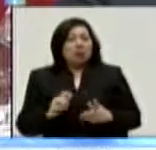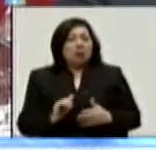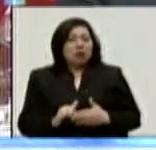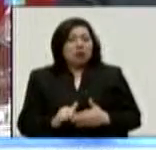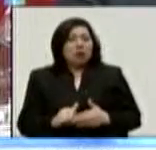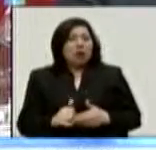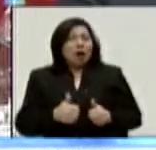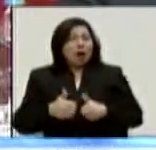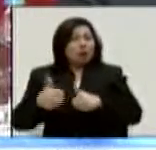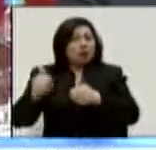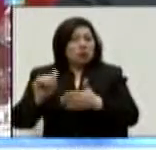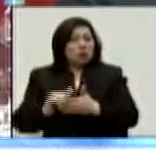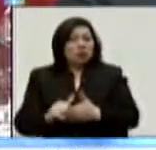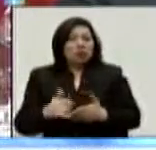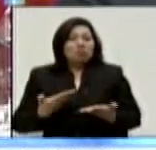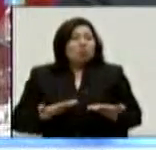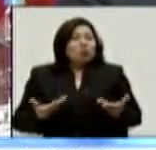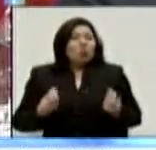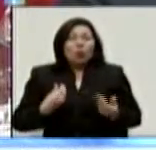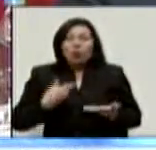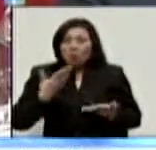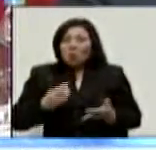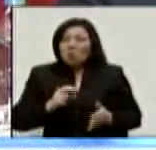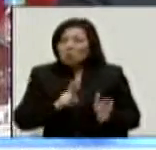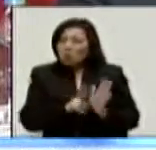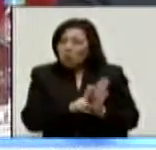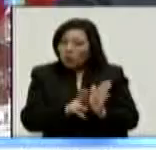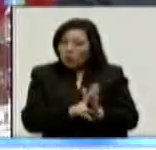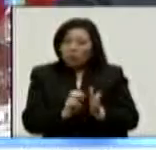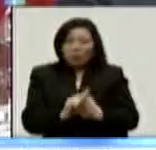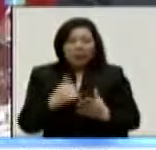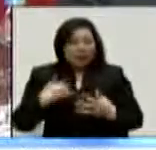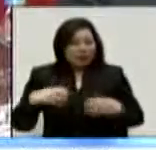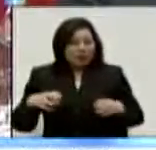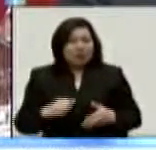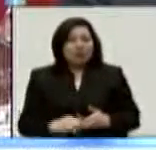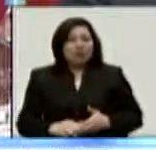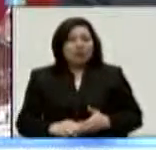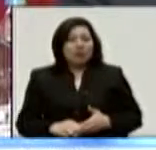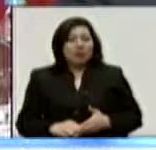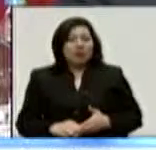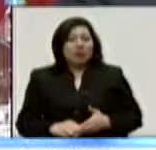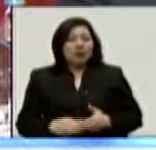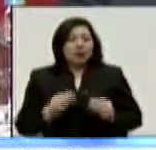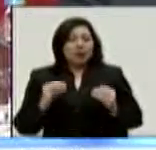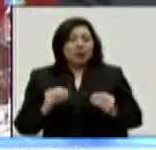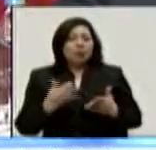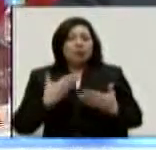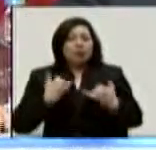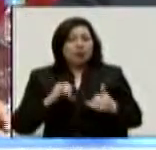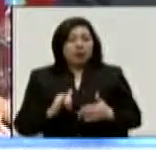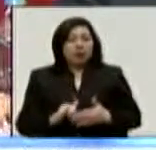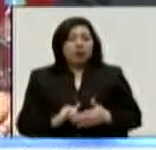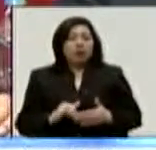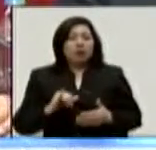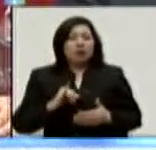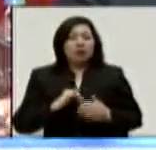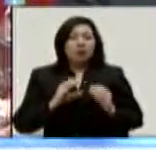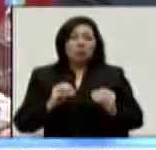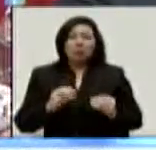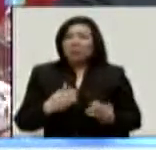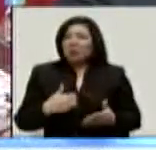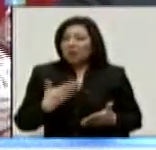en la Amazonía y no en el offshore, que era una voluntad que teníamos nosotros. ¿Pero dónde se hizo eso? Porque puede ser muy declarativo y yo le puedo